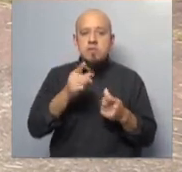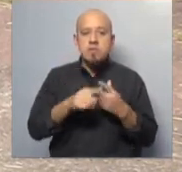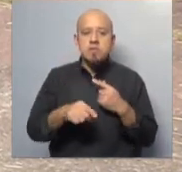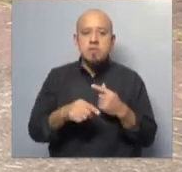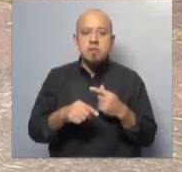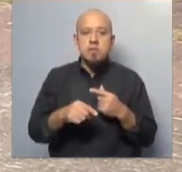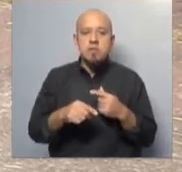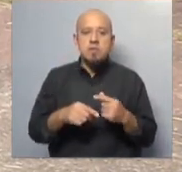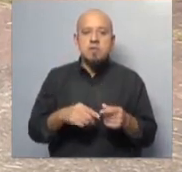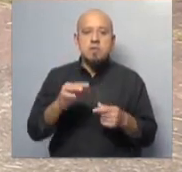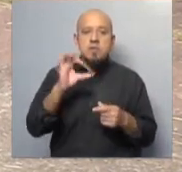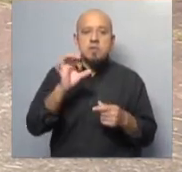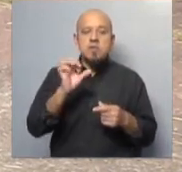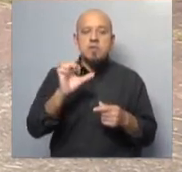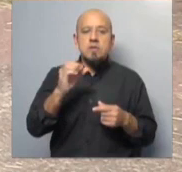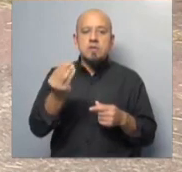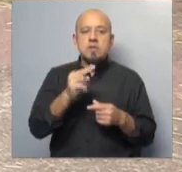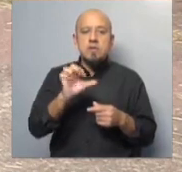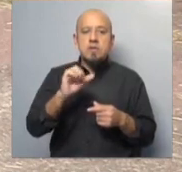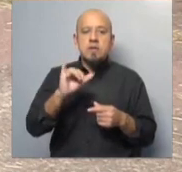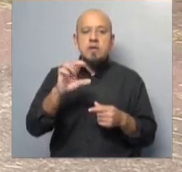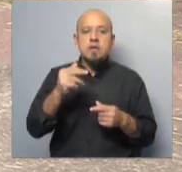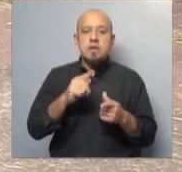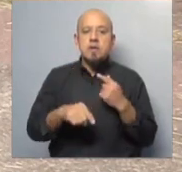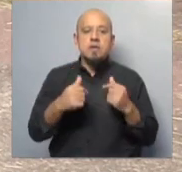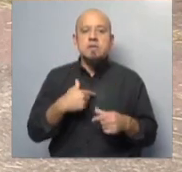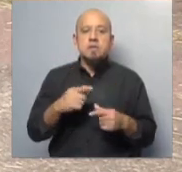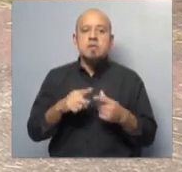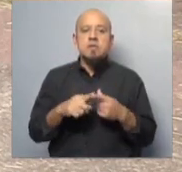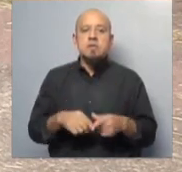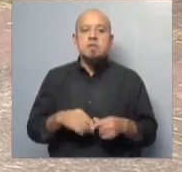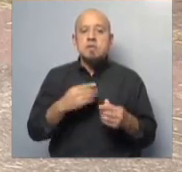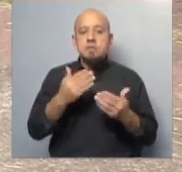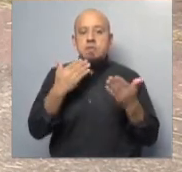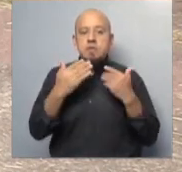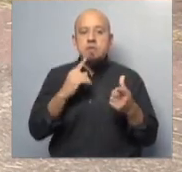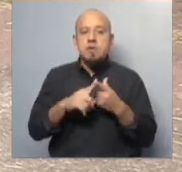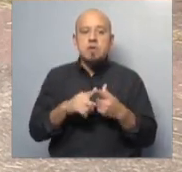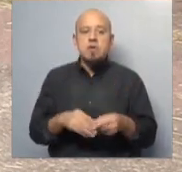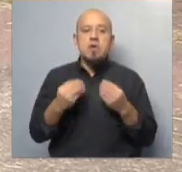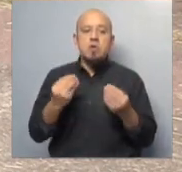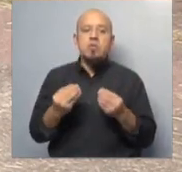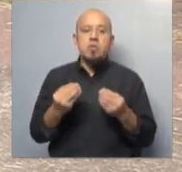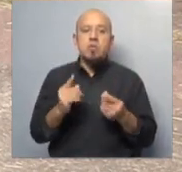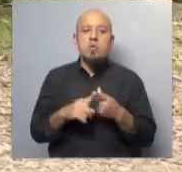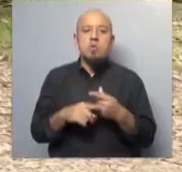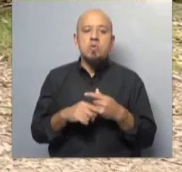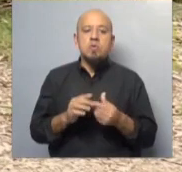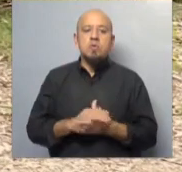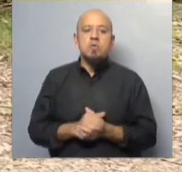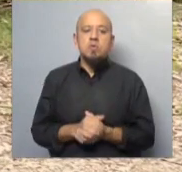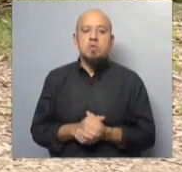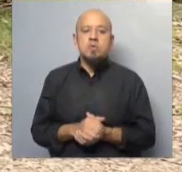como es Alejandro Sequeira. Venimos a hablar de hongos, venimos a hablar del mundo funga y venimos a hablar de cómo nos podemos poner en modo hongo.